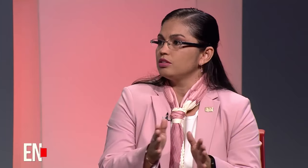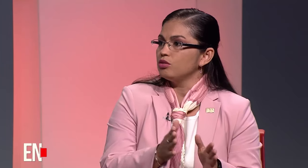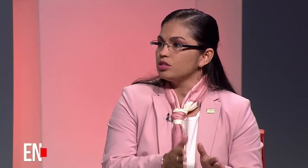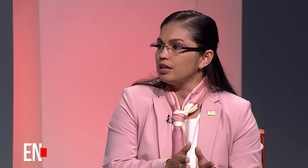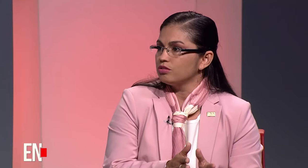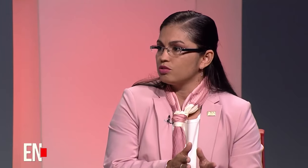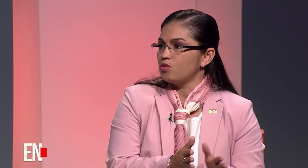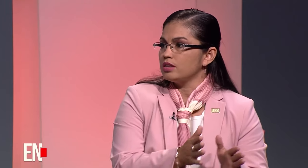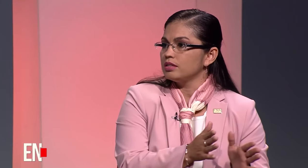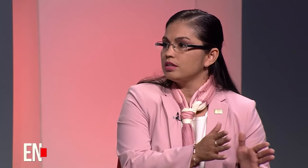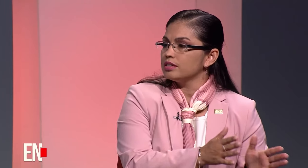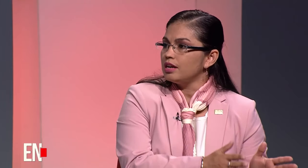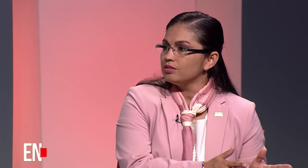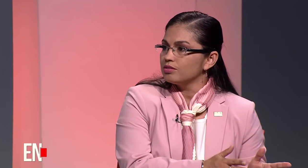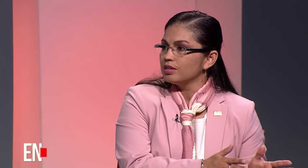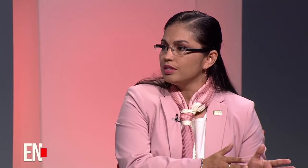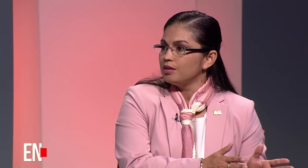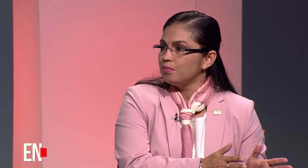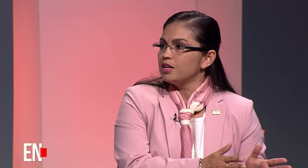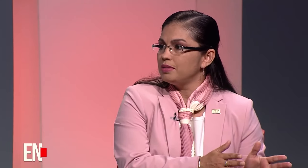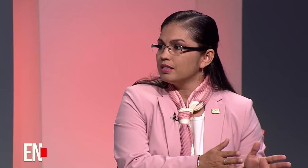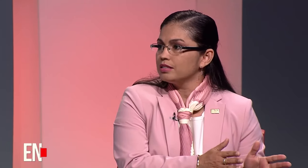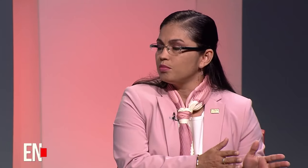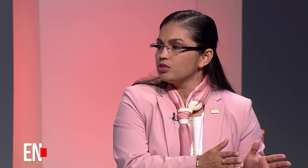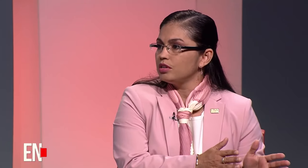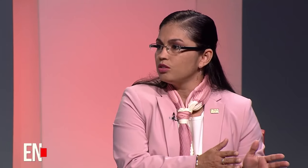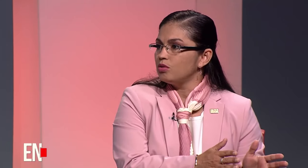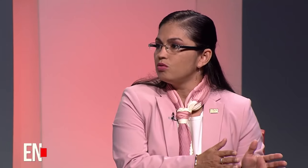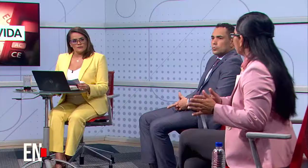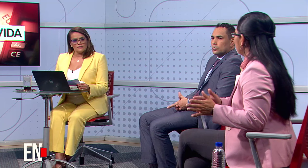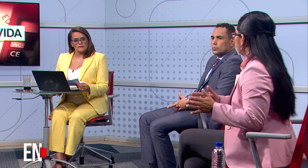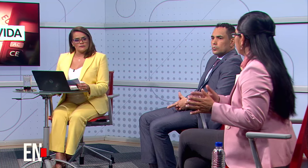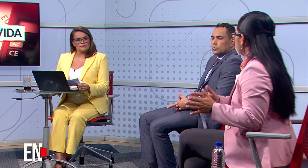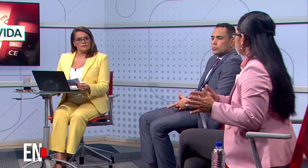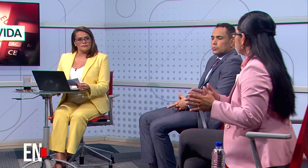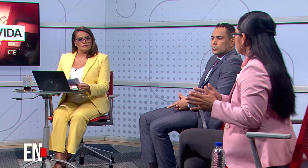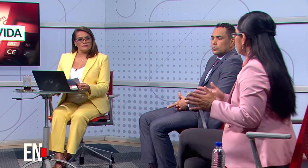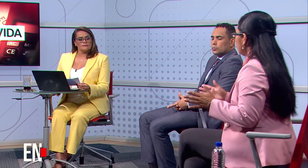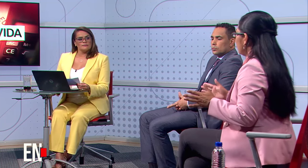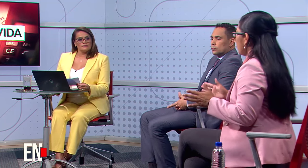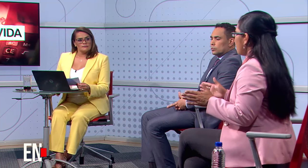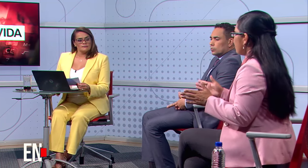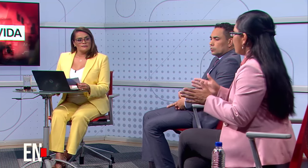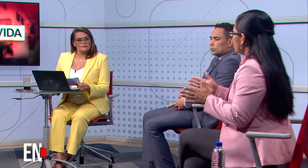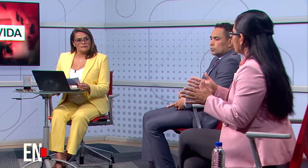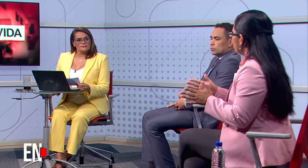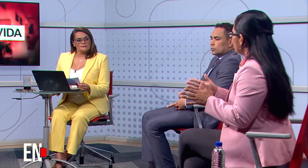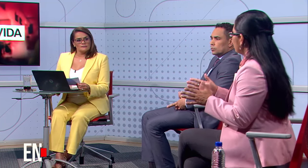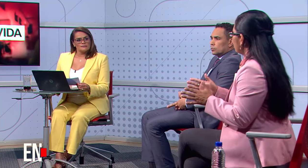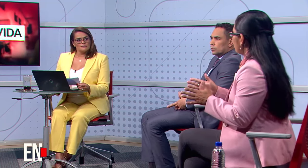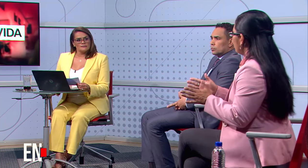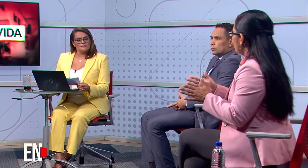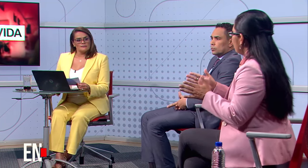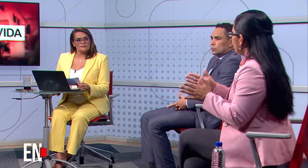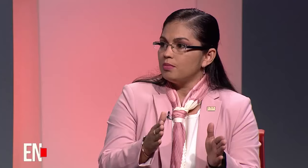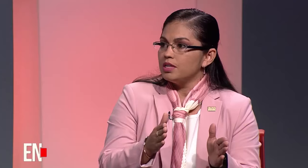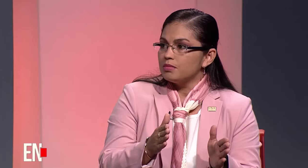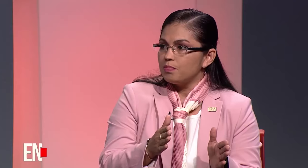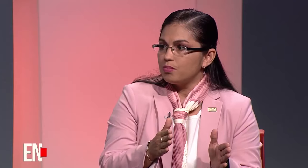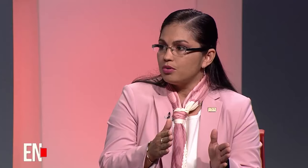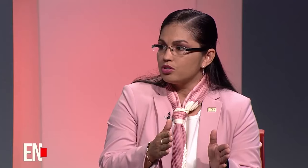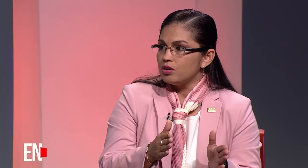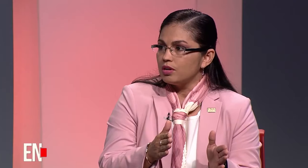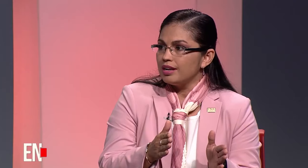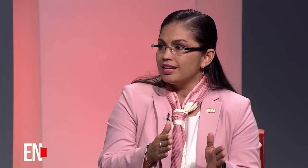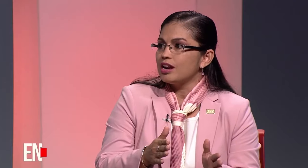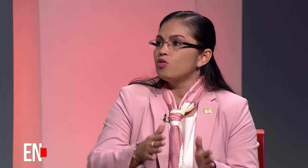precios de hace 2 años o hace 3 años, más bien estamos teniendo un incremento. Es decir, ha bajado los precios, pero no en la